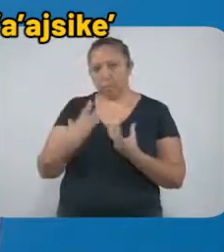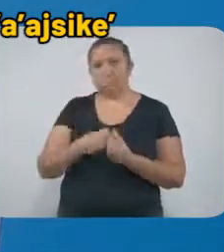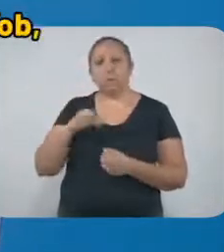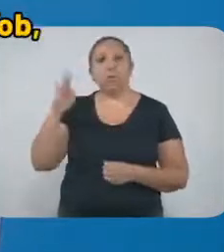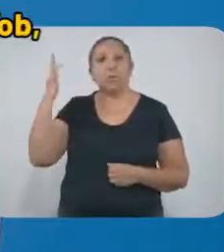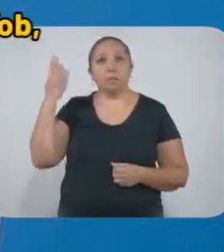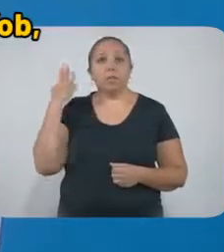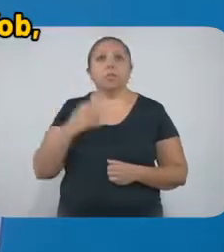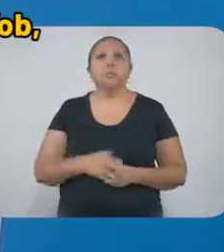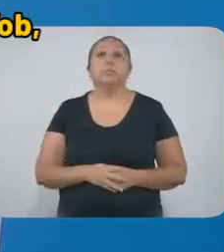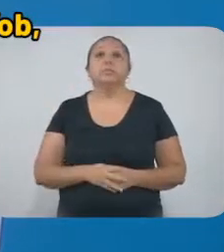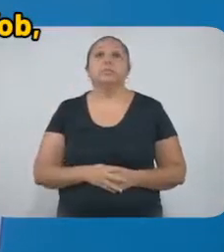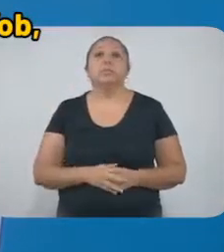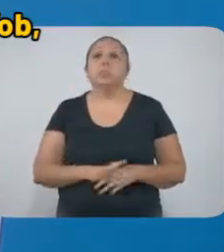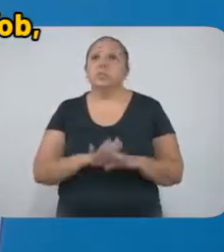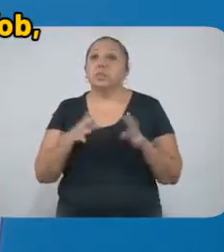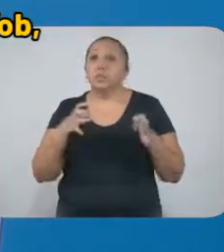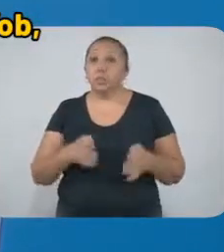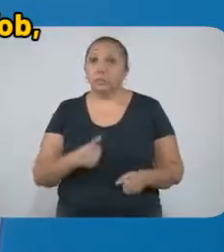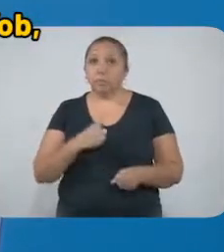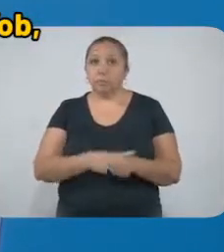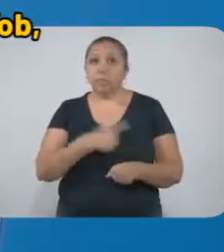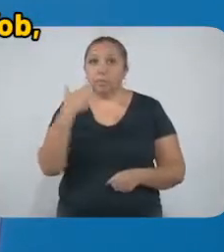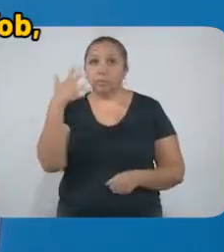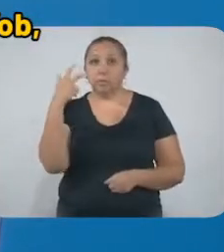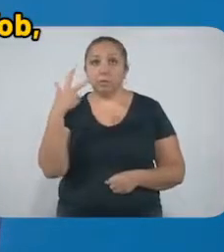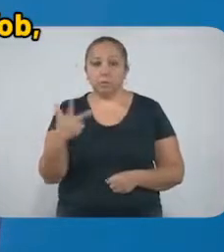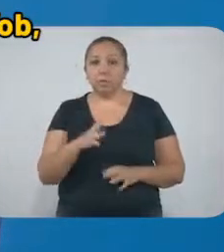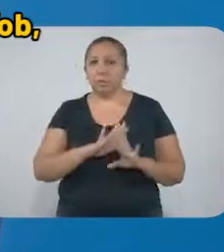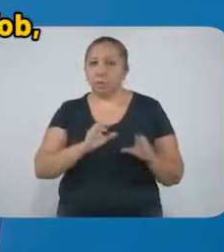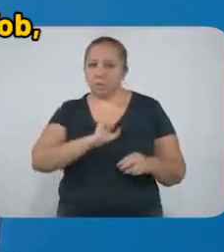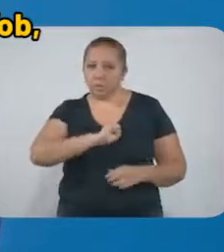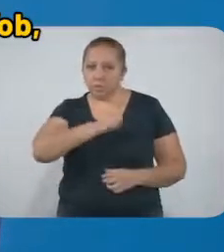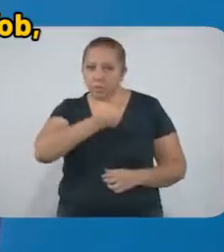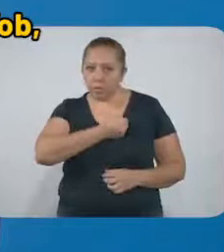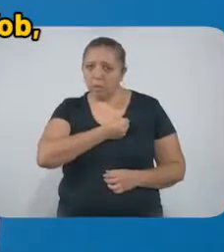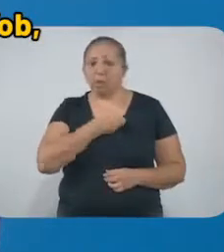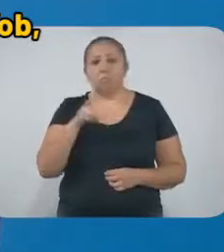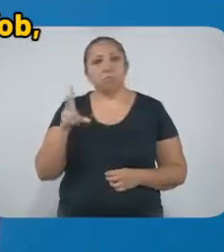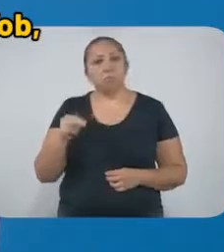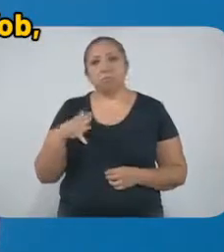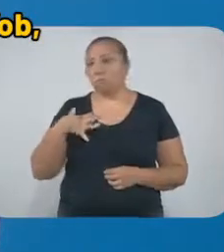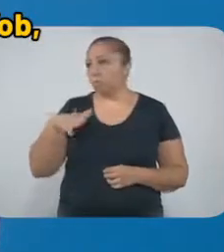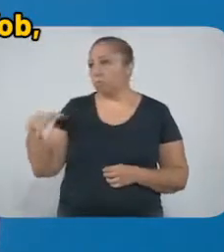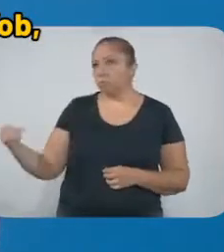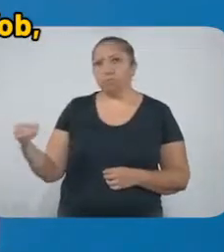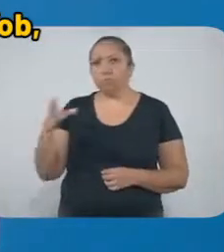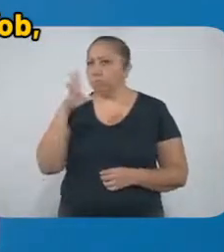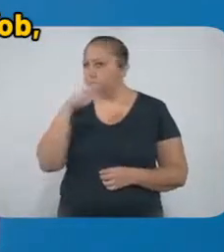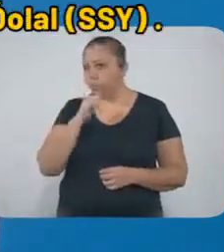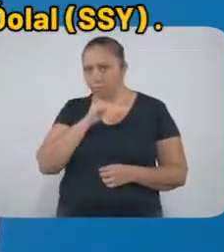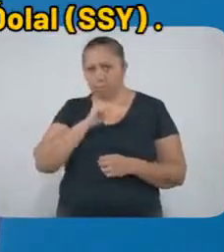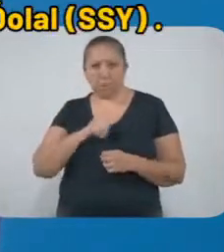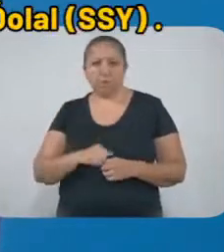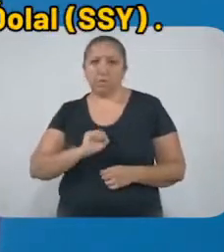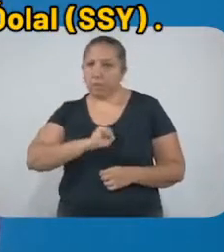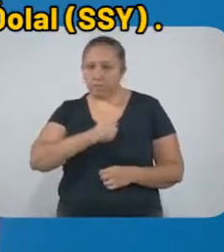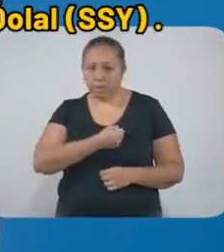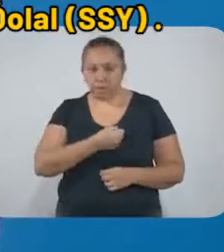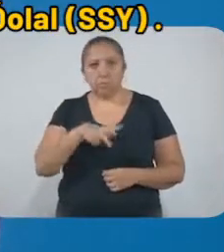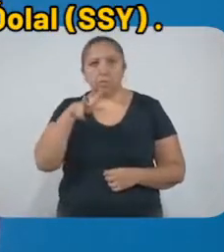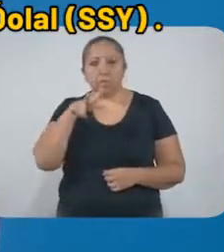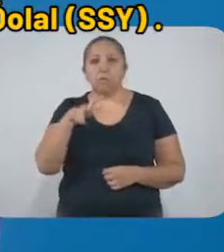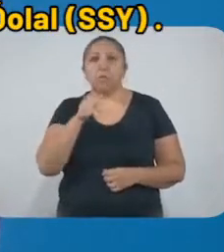extranjeros. De los casos confirmados, 58 ya se recuperaron. No presentan síntomas ni pueden contagiar. 18